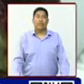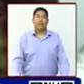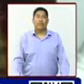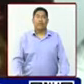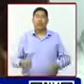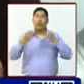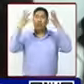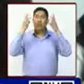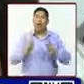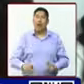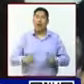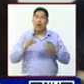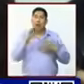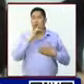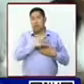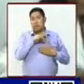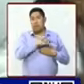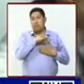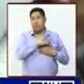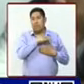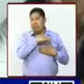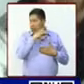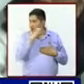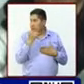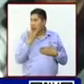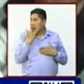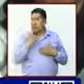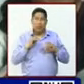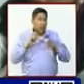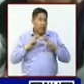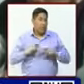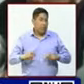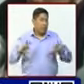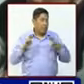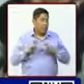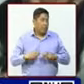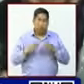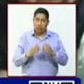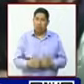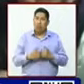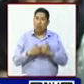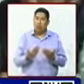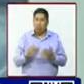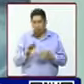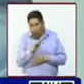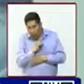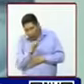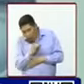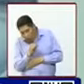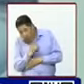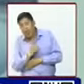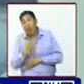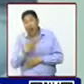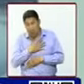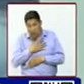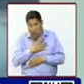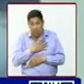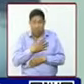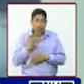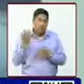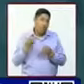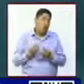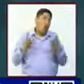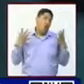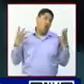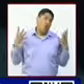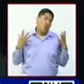Hay mucha gente que se está beneficiando y tiene que analizar también si cómo está el vehículo. Por ejemplo, a mí me sirve harto el